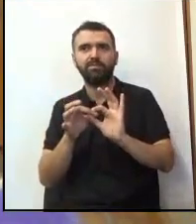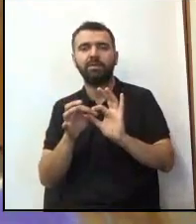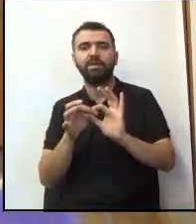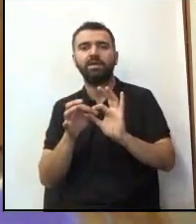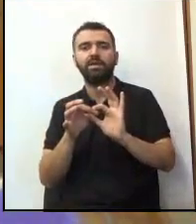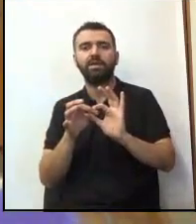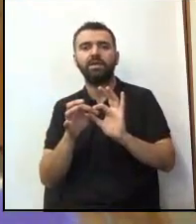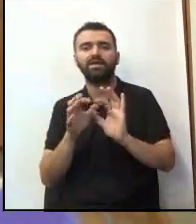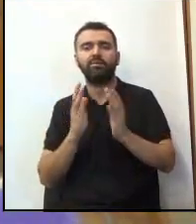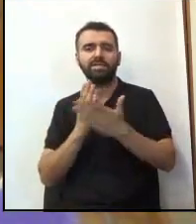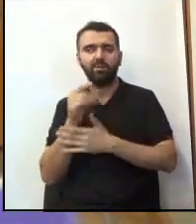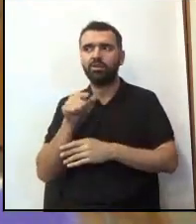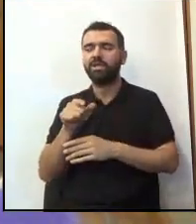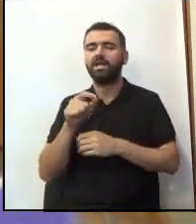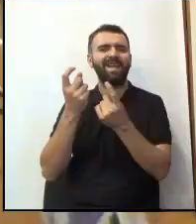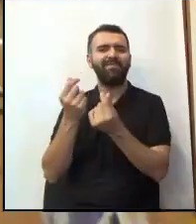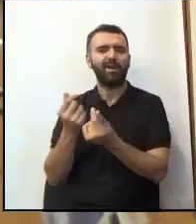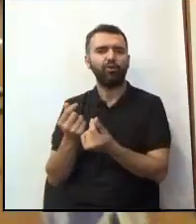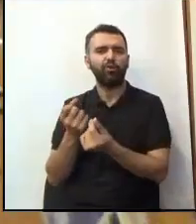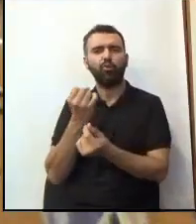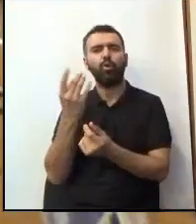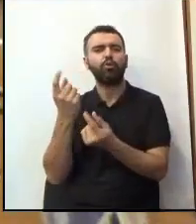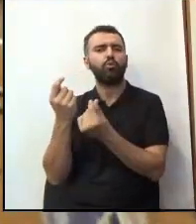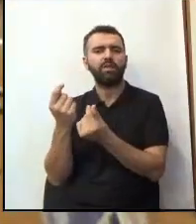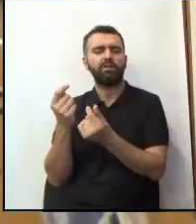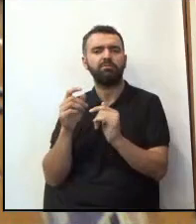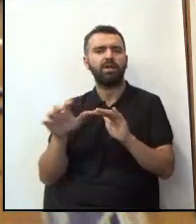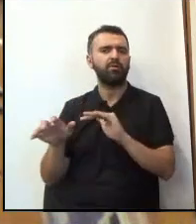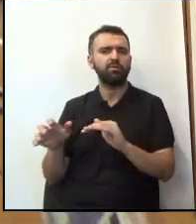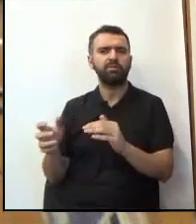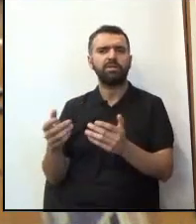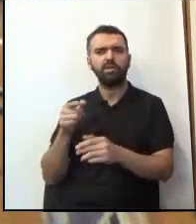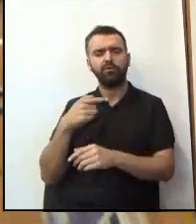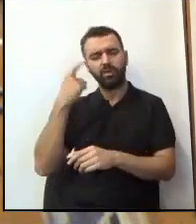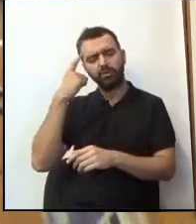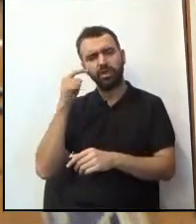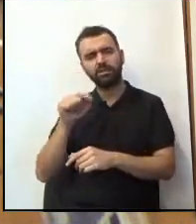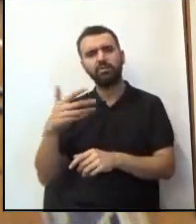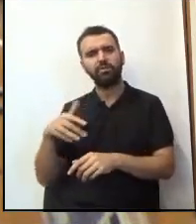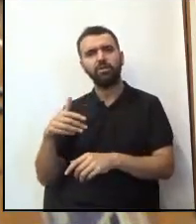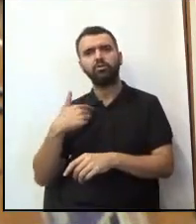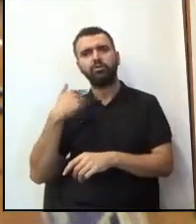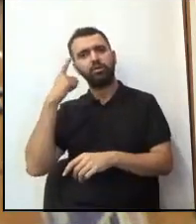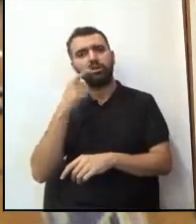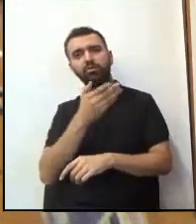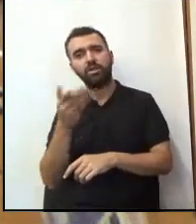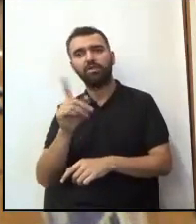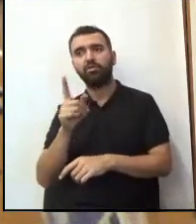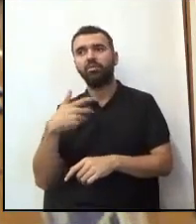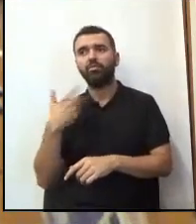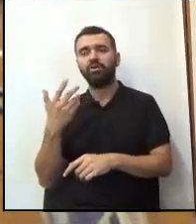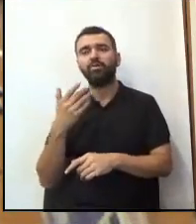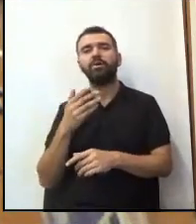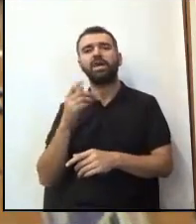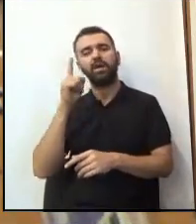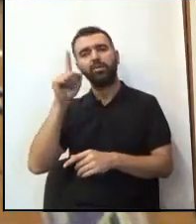empecemos este año en armonía y... Cuesta las cosas. Y yo creo que eso es importante. Yo creo que a ustedes no les importa, pero yo creo que al vecino sí.